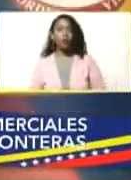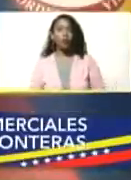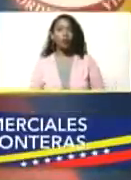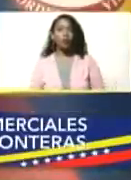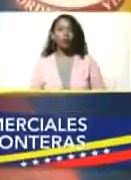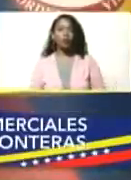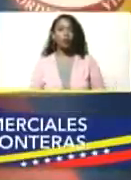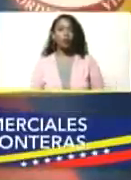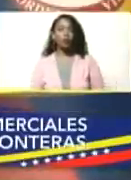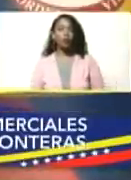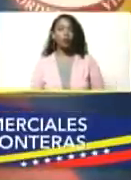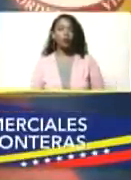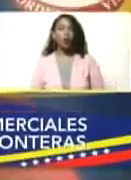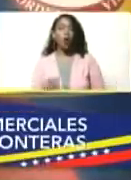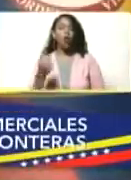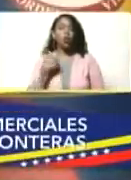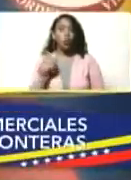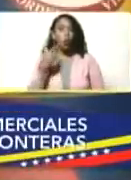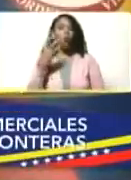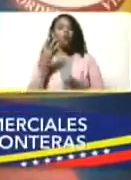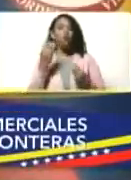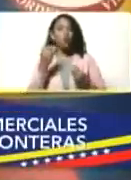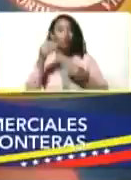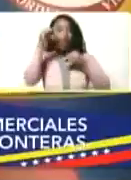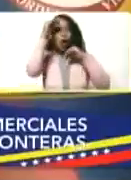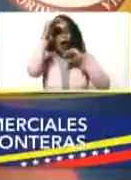He sido muy receptivo